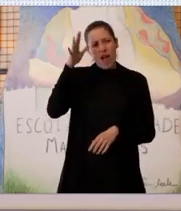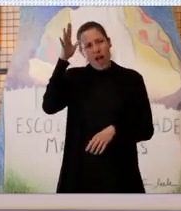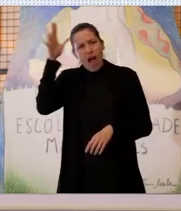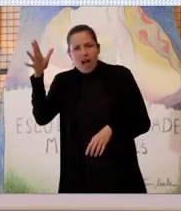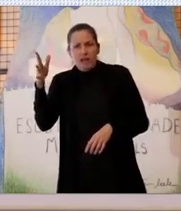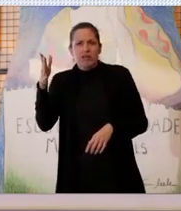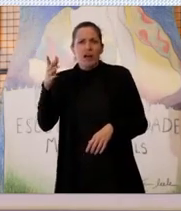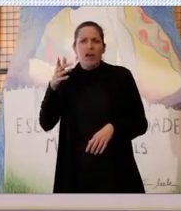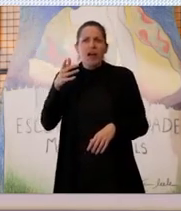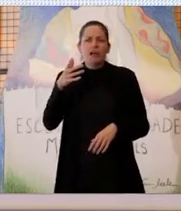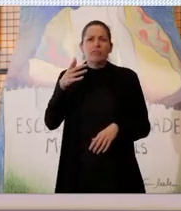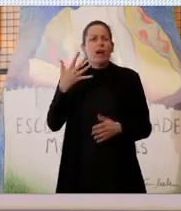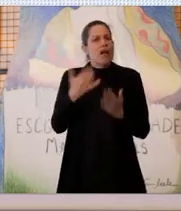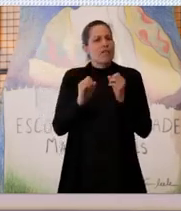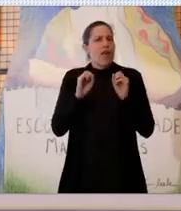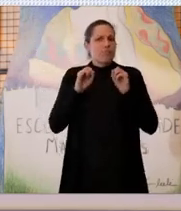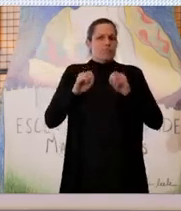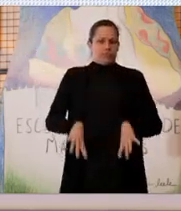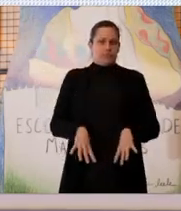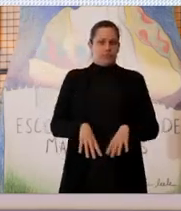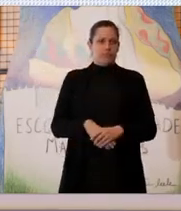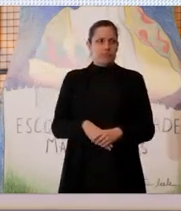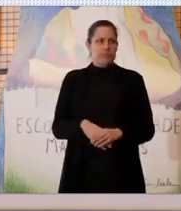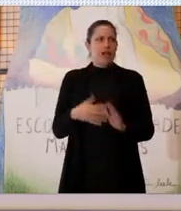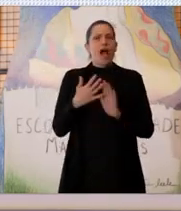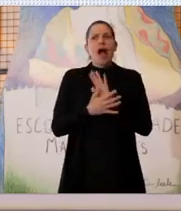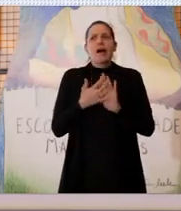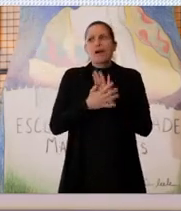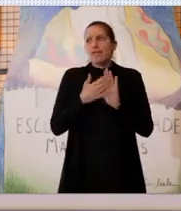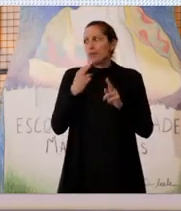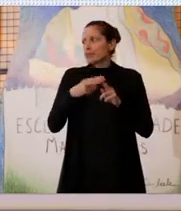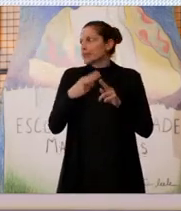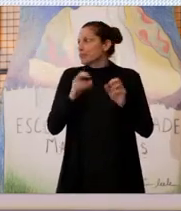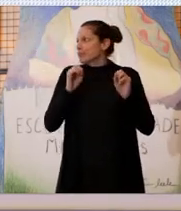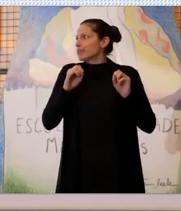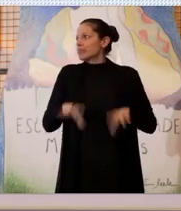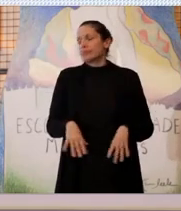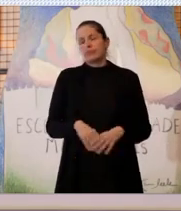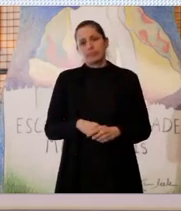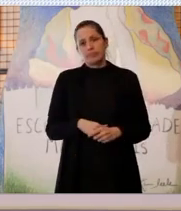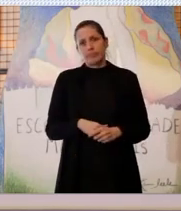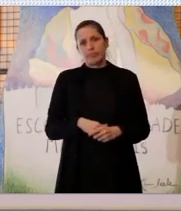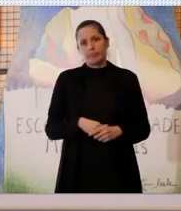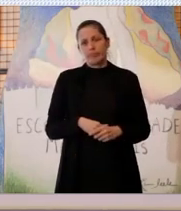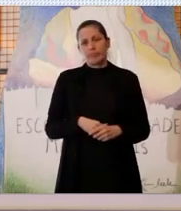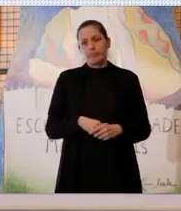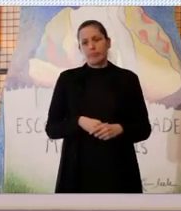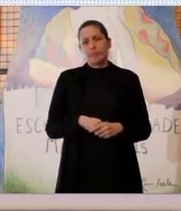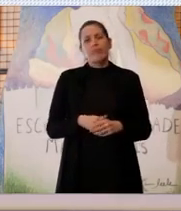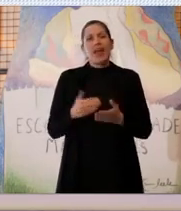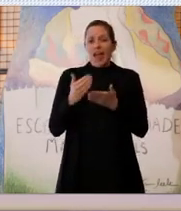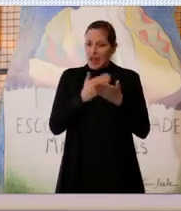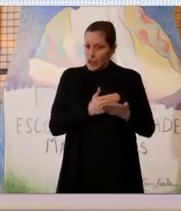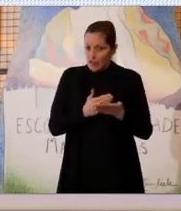que salimos deserciones estamos hablando de deserciones en los rangos superiores del partido denuncia este estudio que